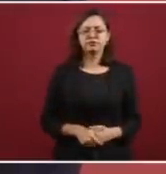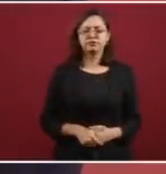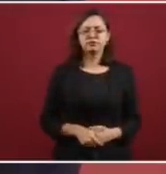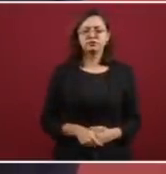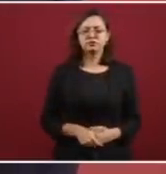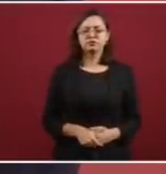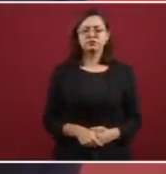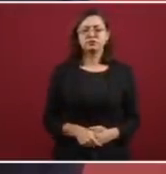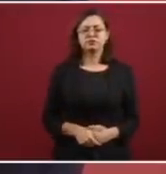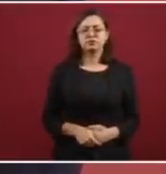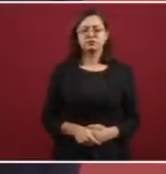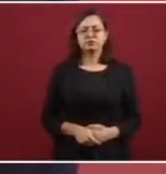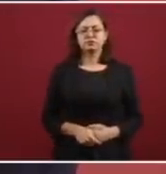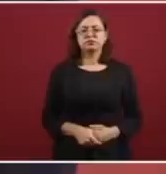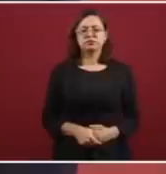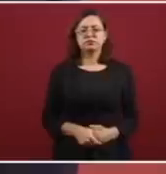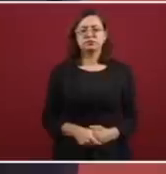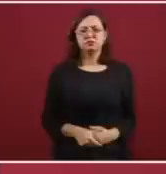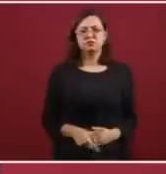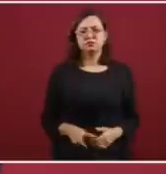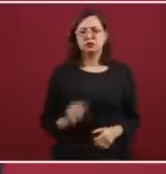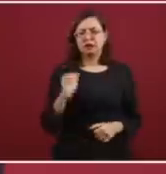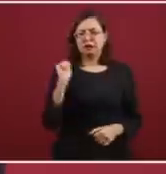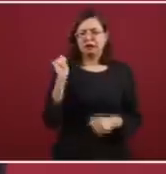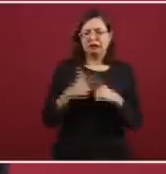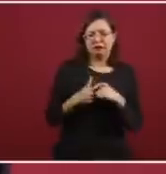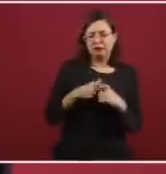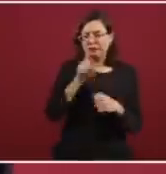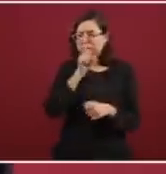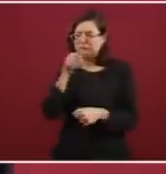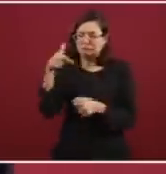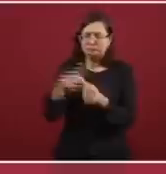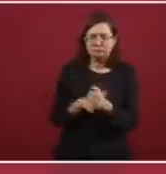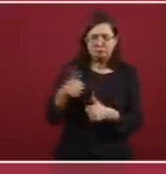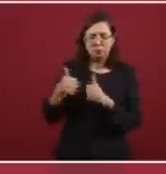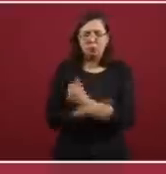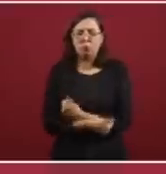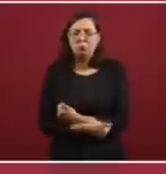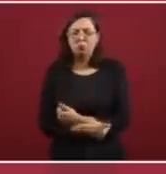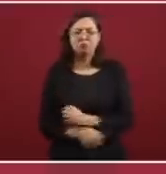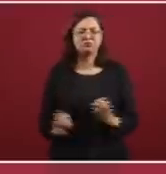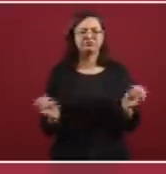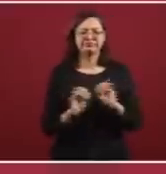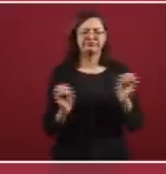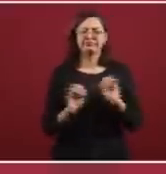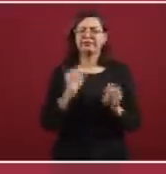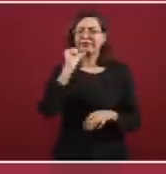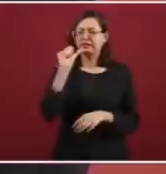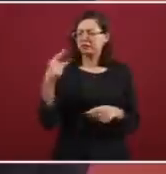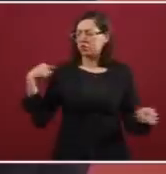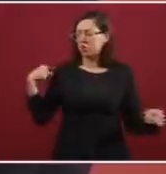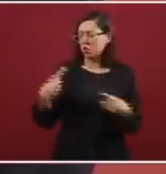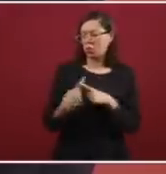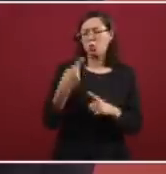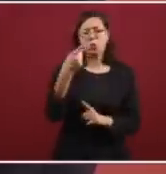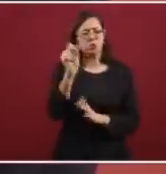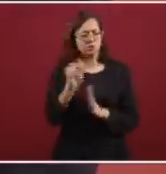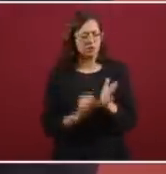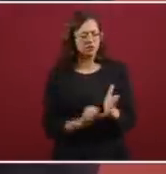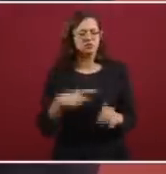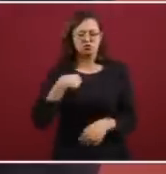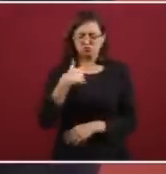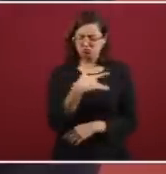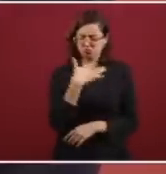No hay nada que ocultar. Ha pasado el tiempo y estoy convencido